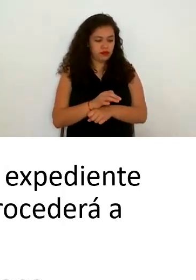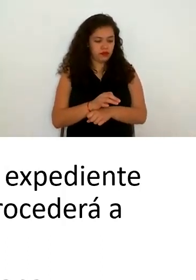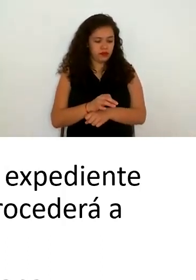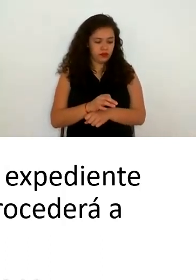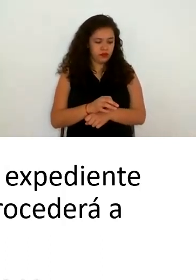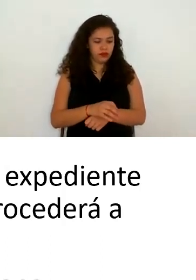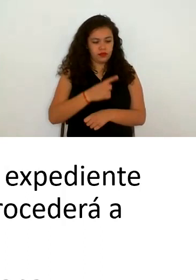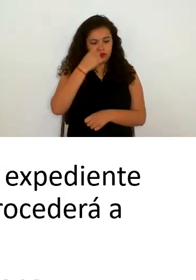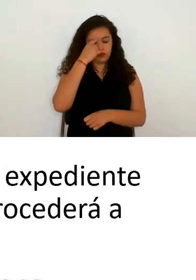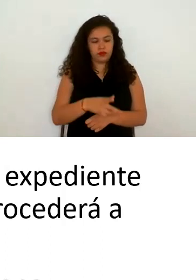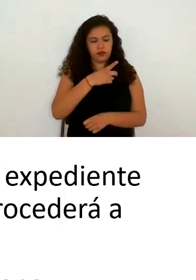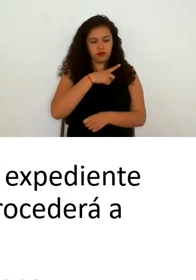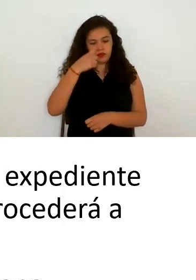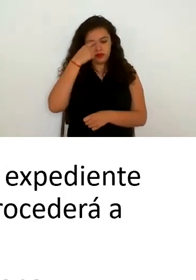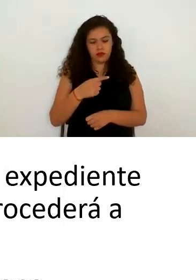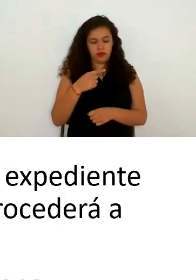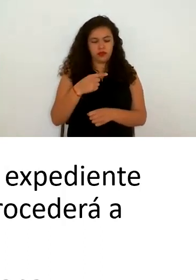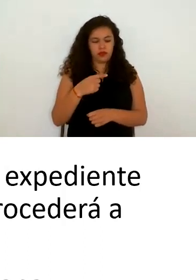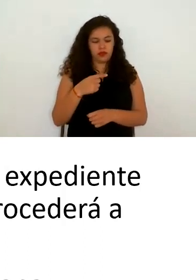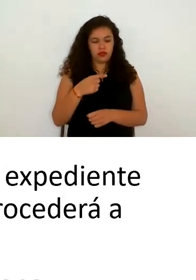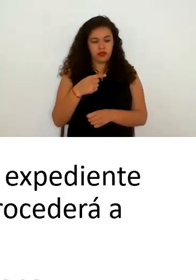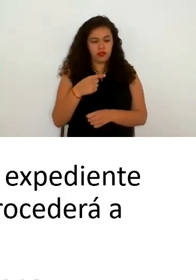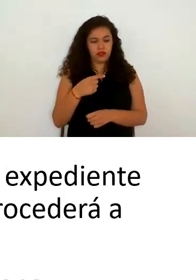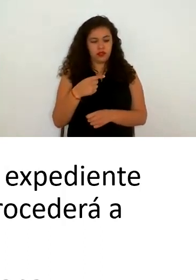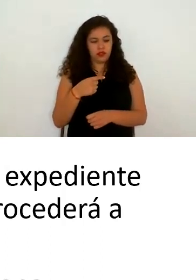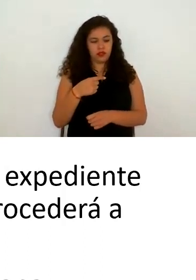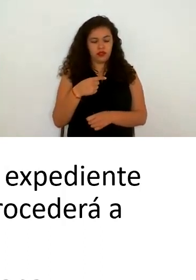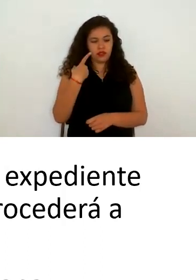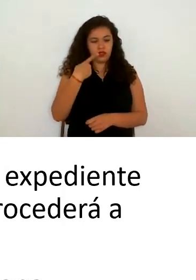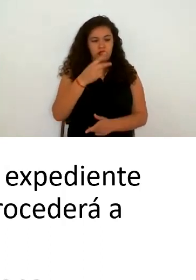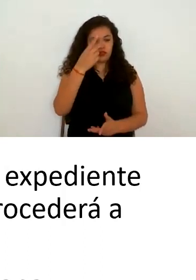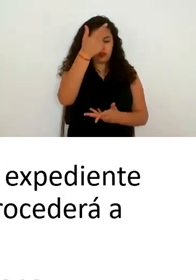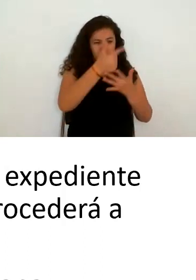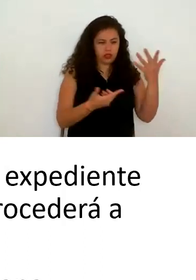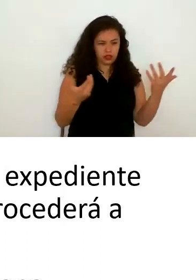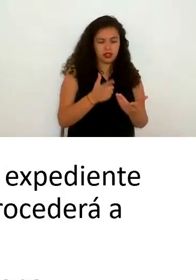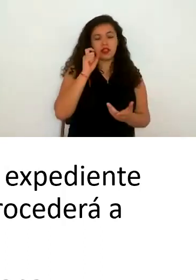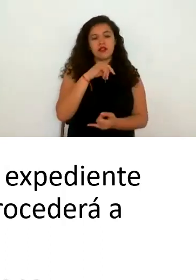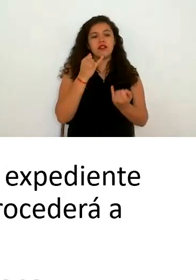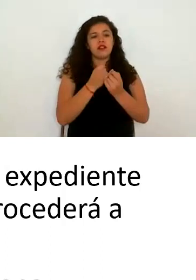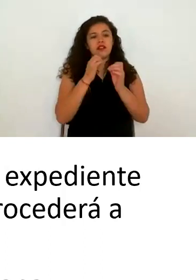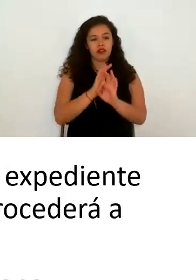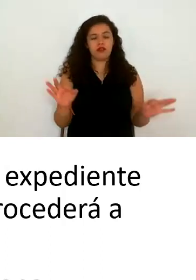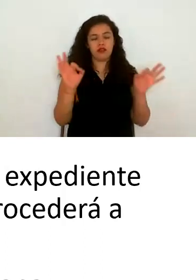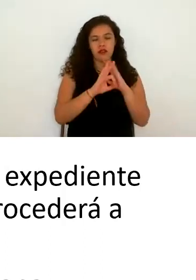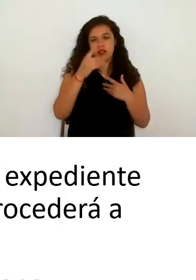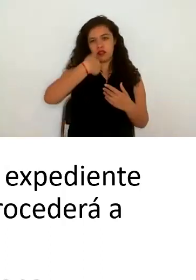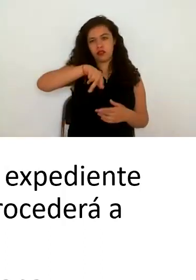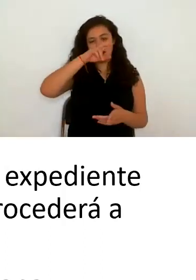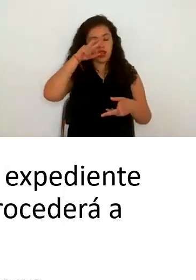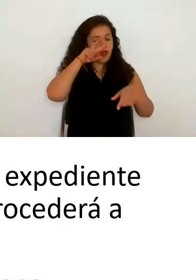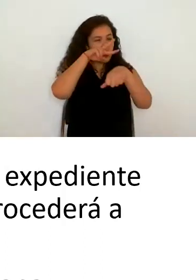ley, debiendo adoptar las medidas necesarias para su aplicación. Entonces, aquí es importante que vigilen que